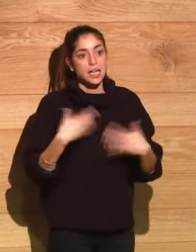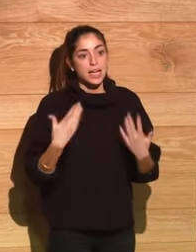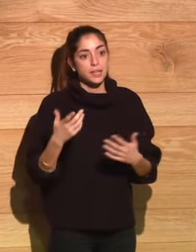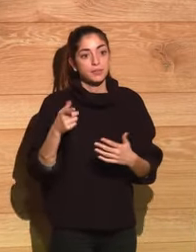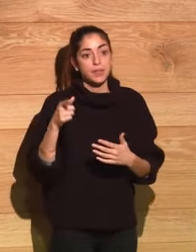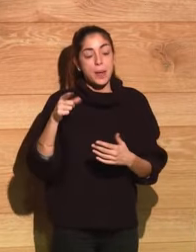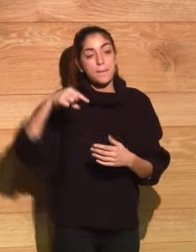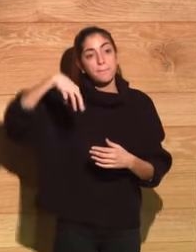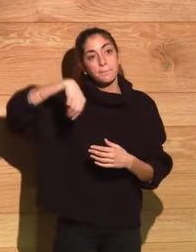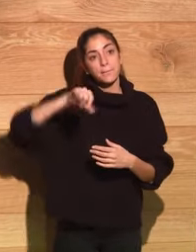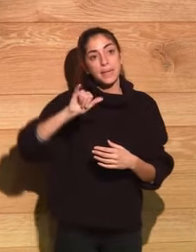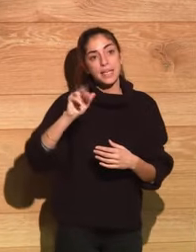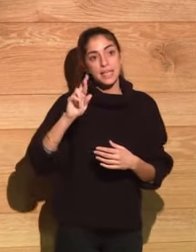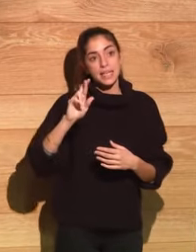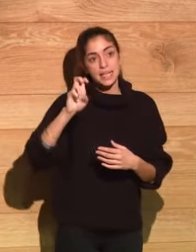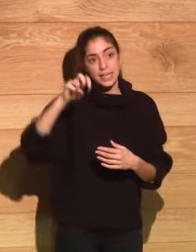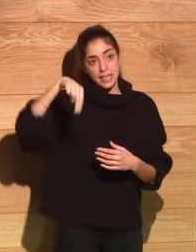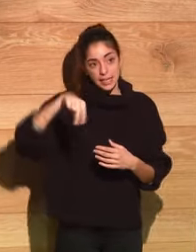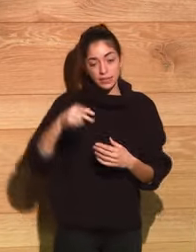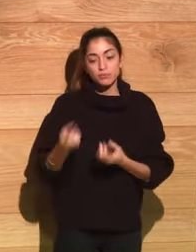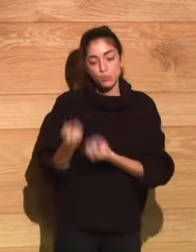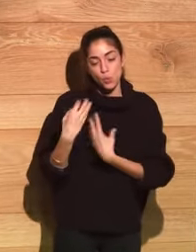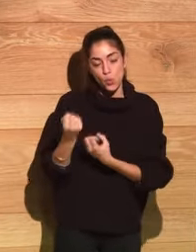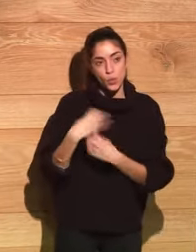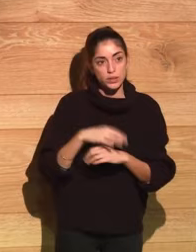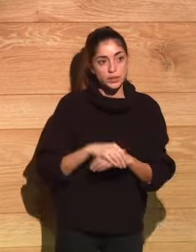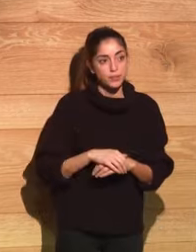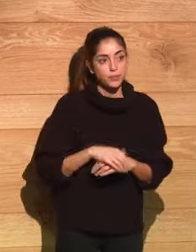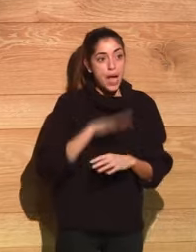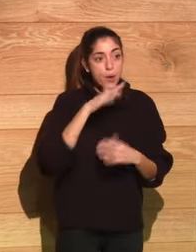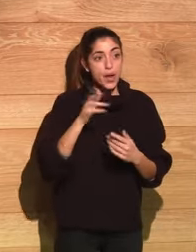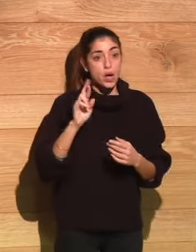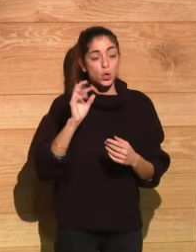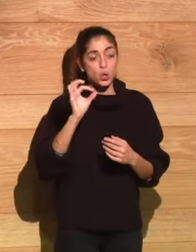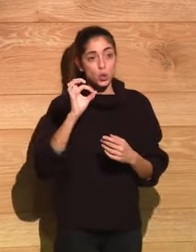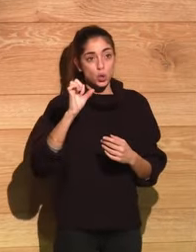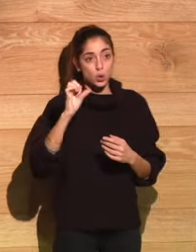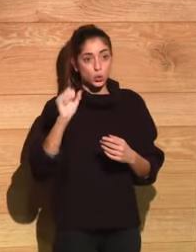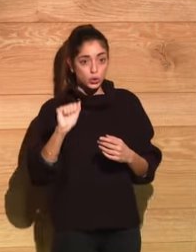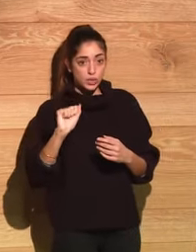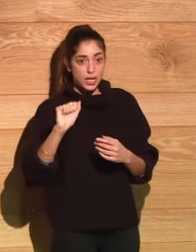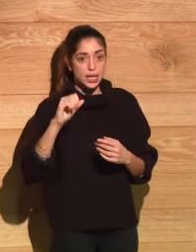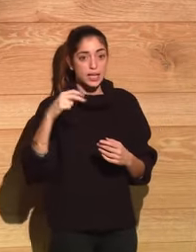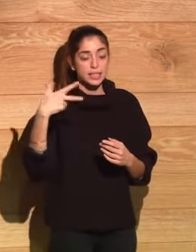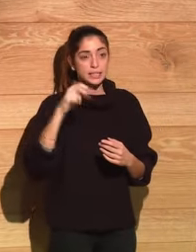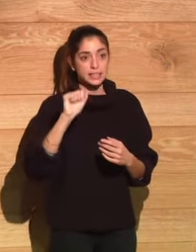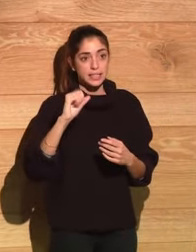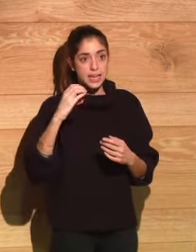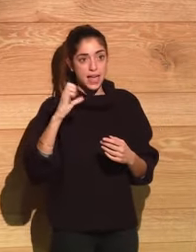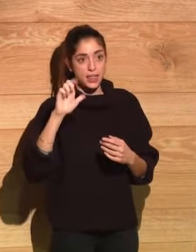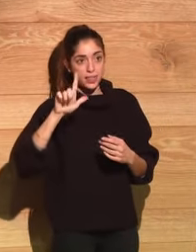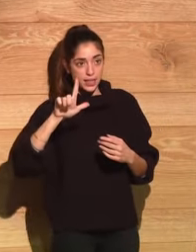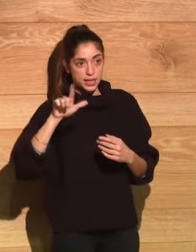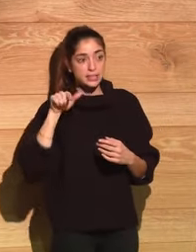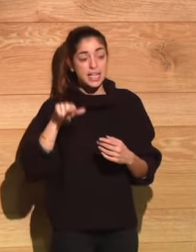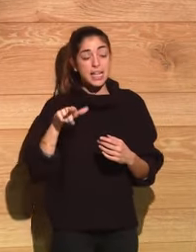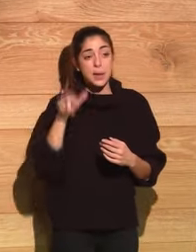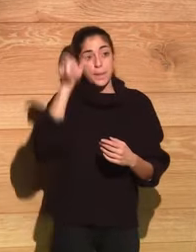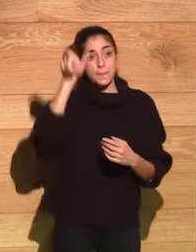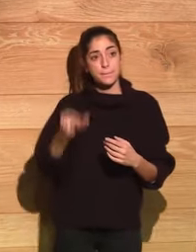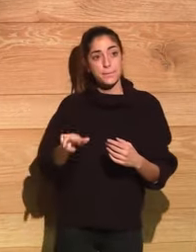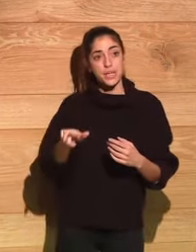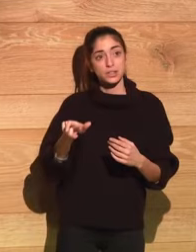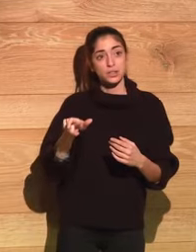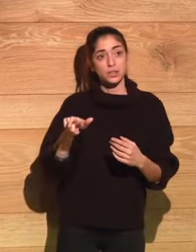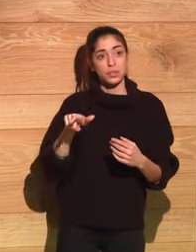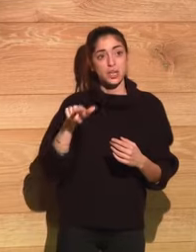apetece. Rosa Chacel, que es lo que nos toca hoy. Rosa Chacel fue una